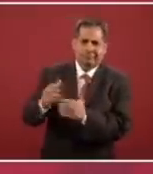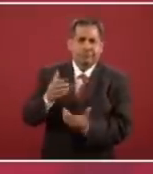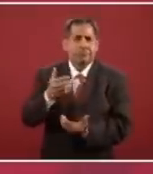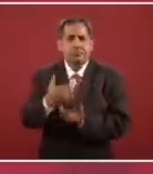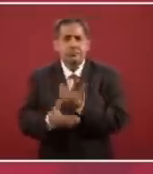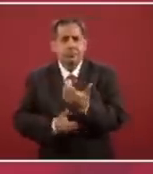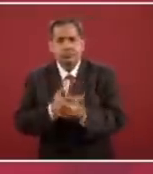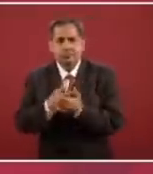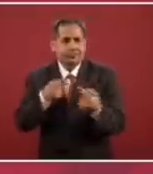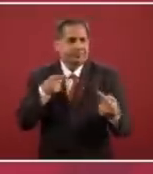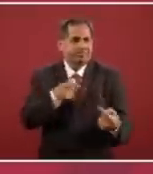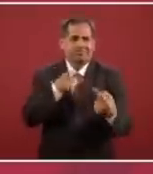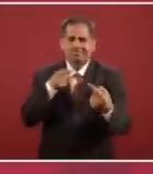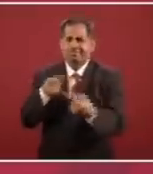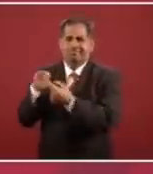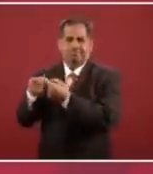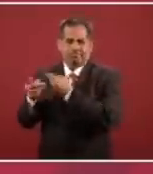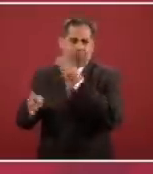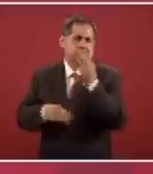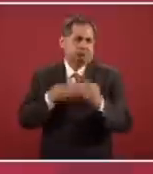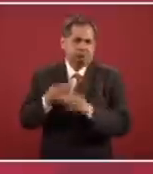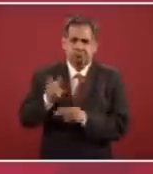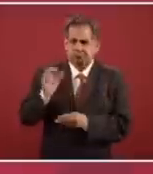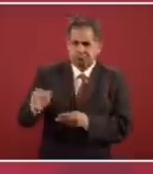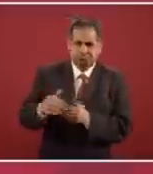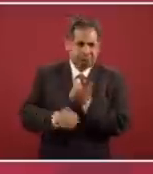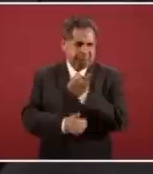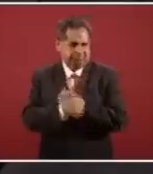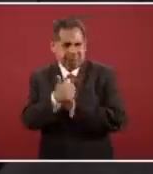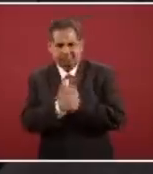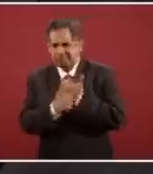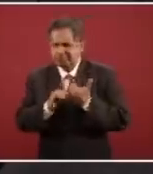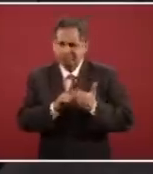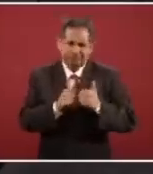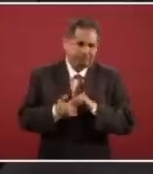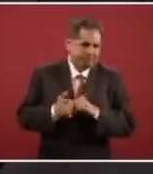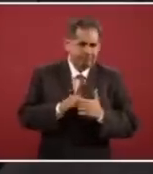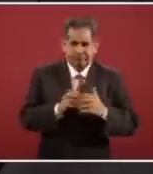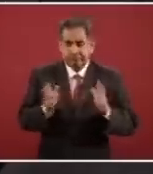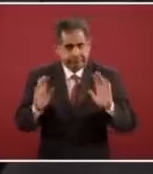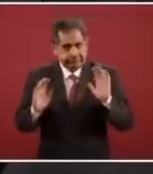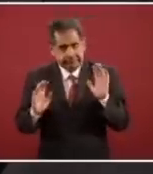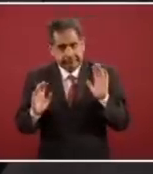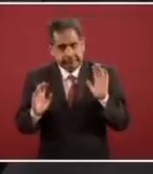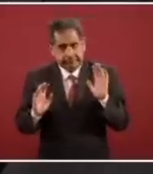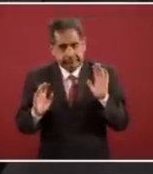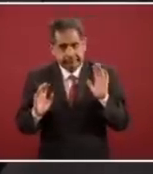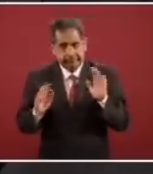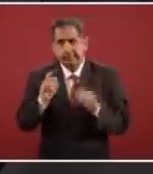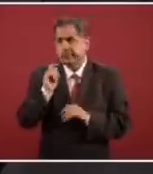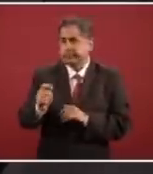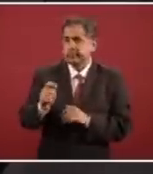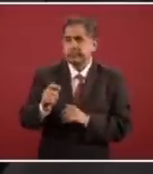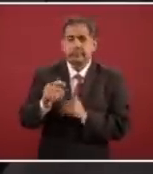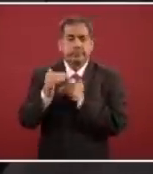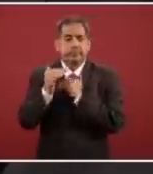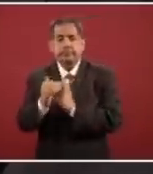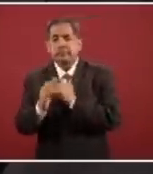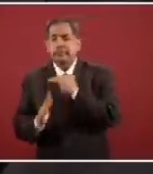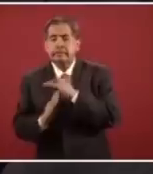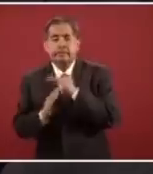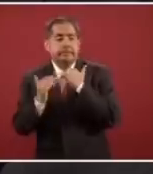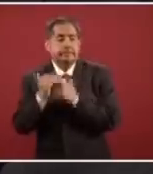comerciales, en un mundo en donde se están limitando las